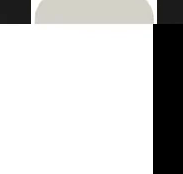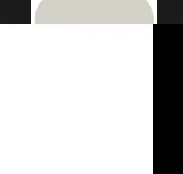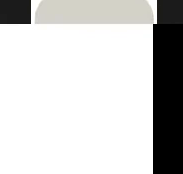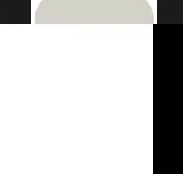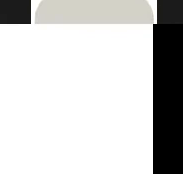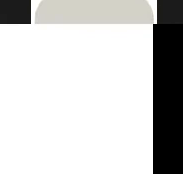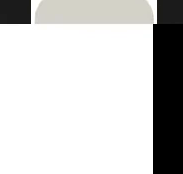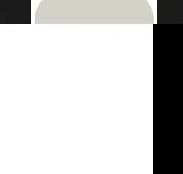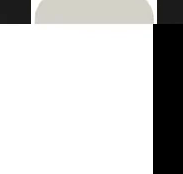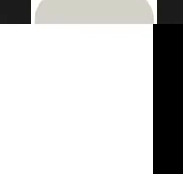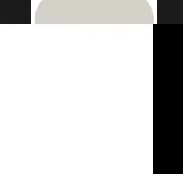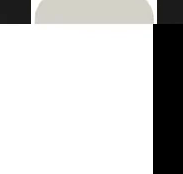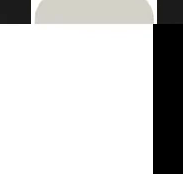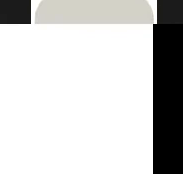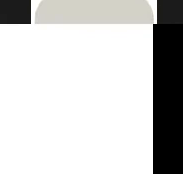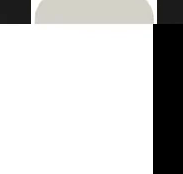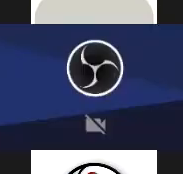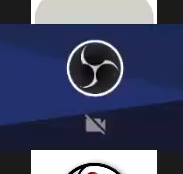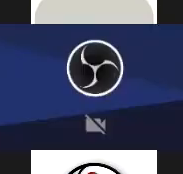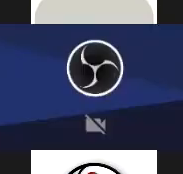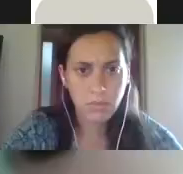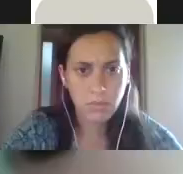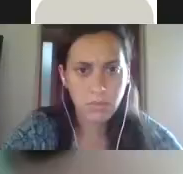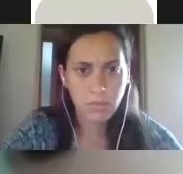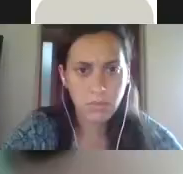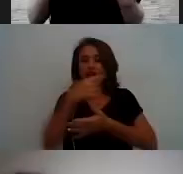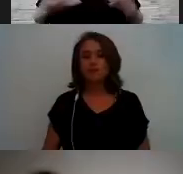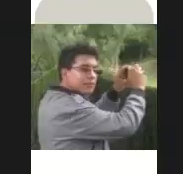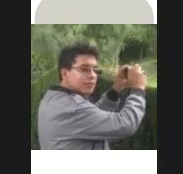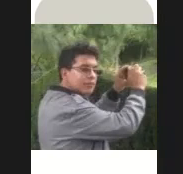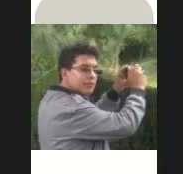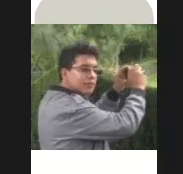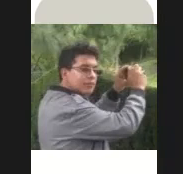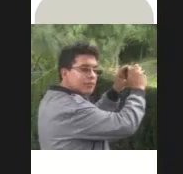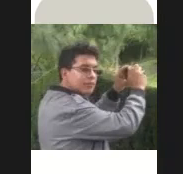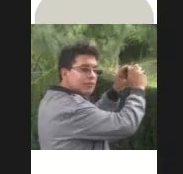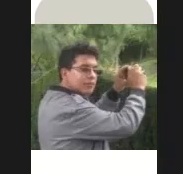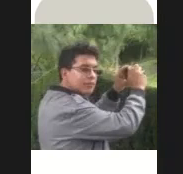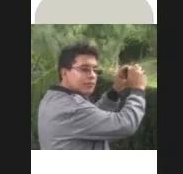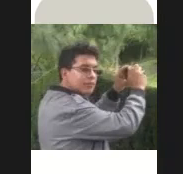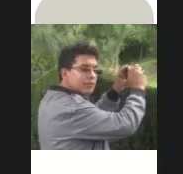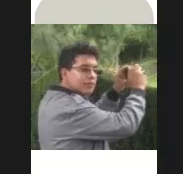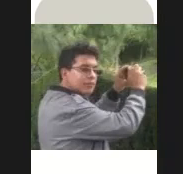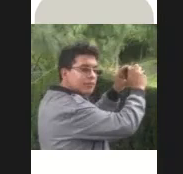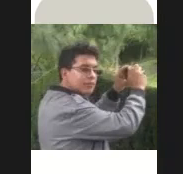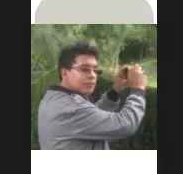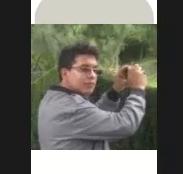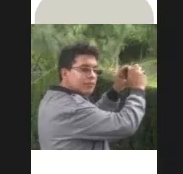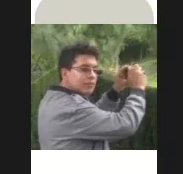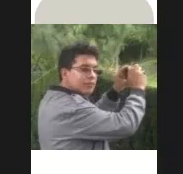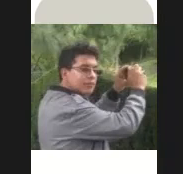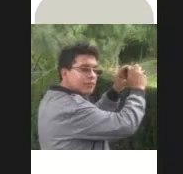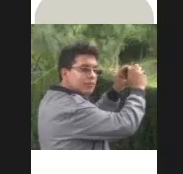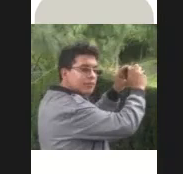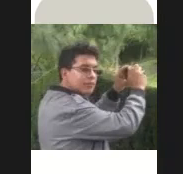sirven para diversos campos de acción también otra característica distintiva de ese enfoque de investigación en acción